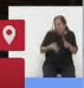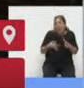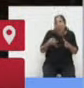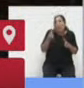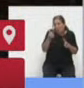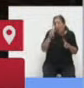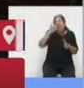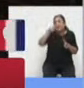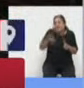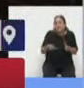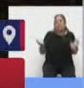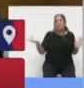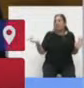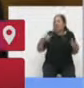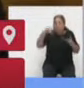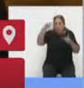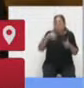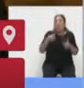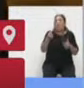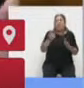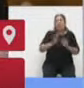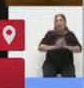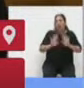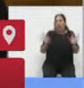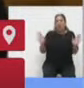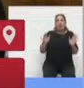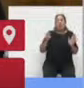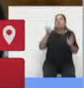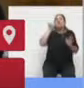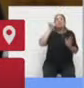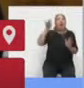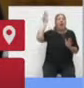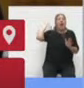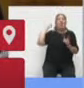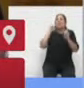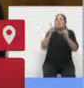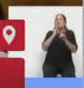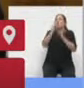eso nuevamente tienen que mirarlo.